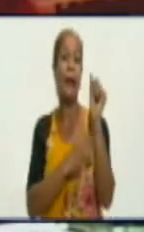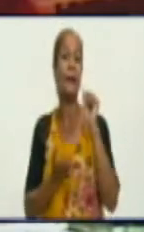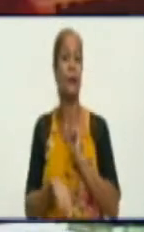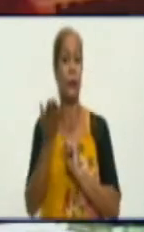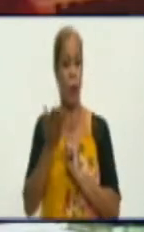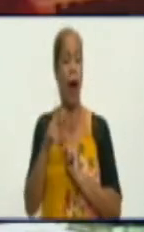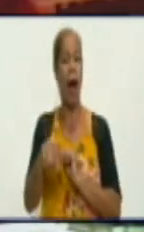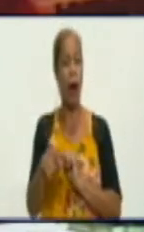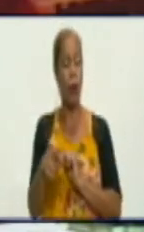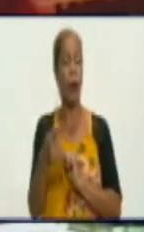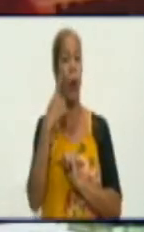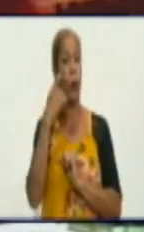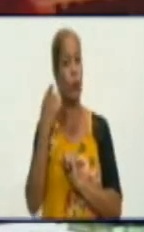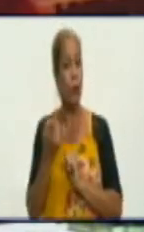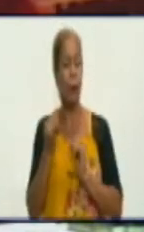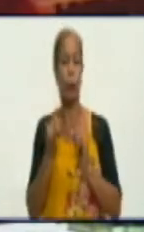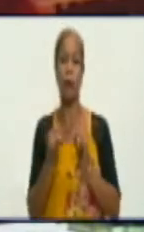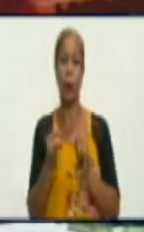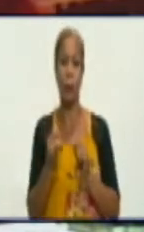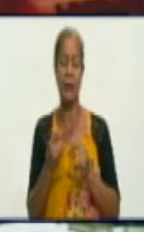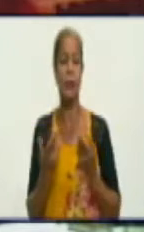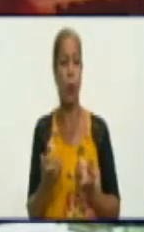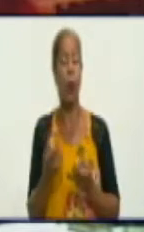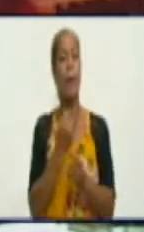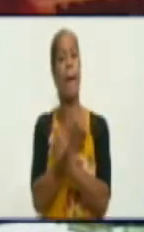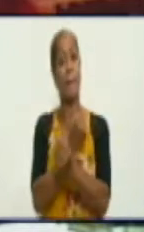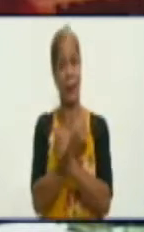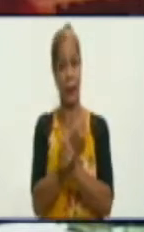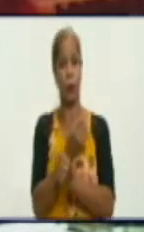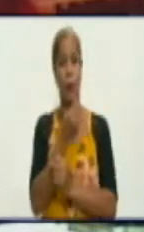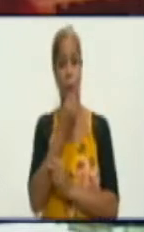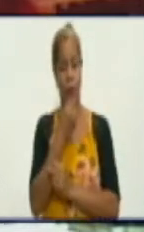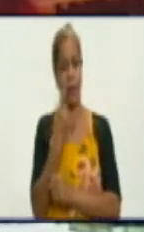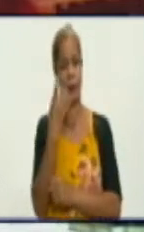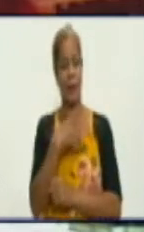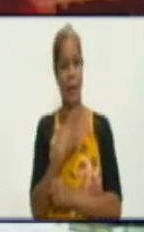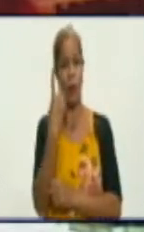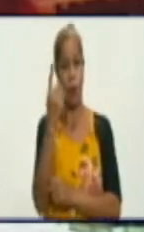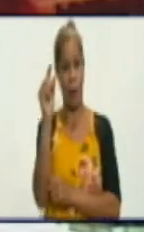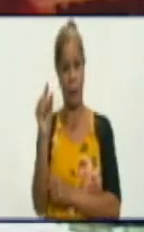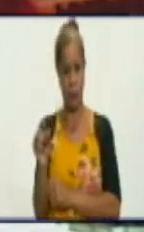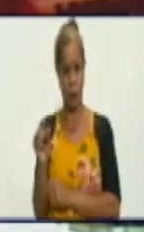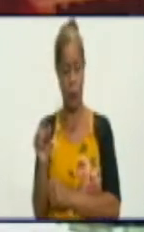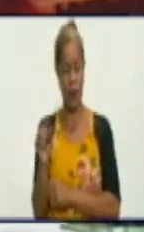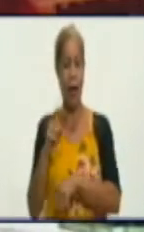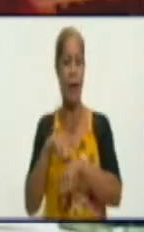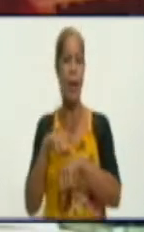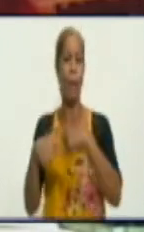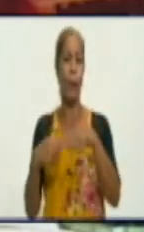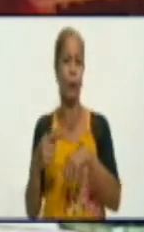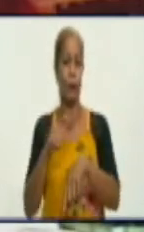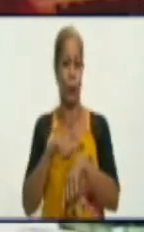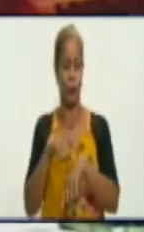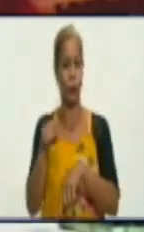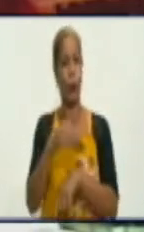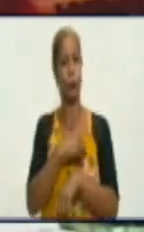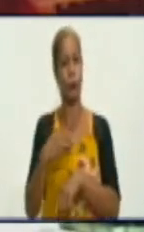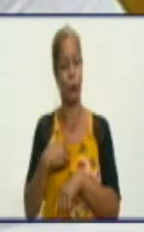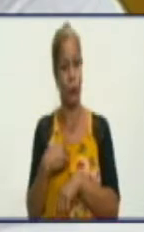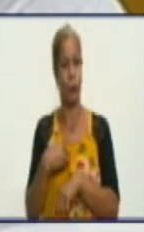condiciones, riesgos que puede tener una persona en los próximos minutos con mi siguiente invitado, el doctor Adrián de